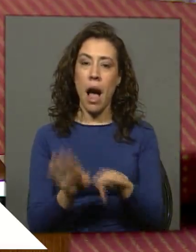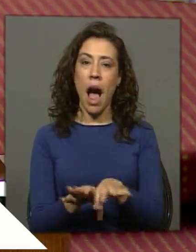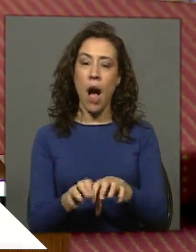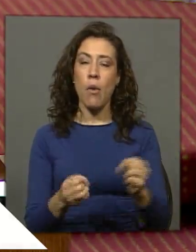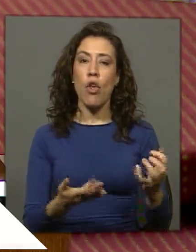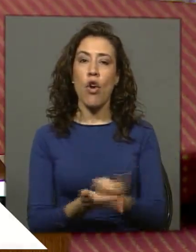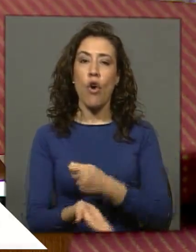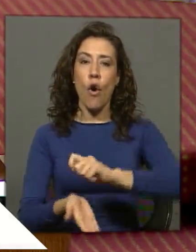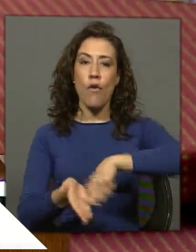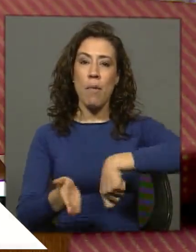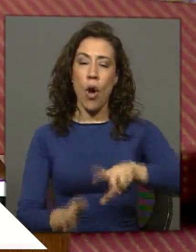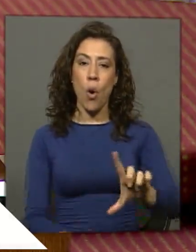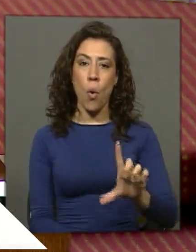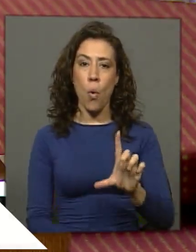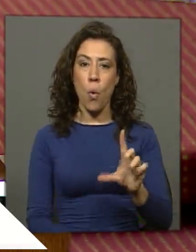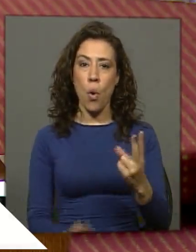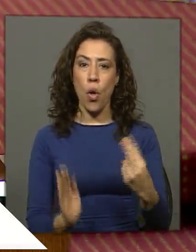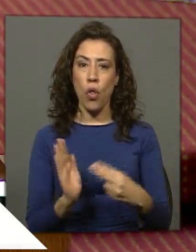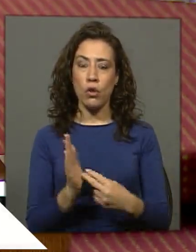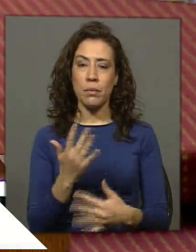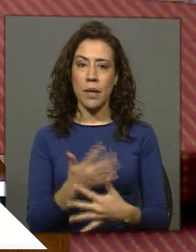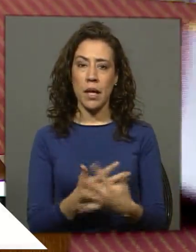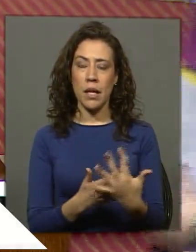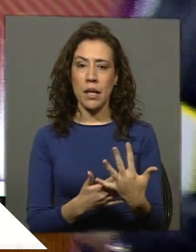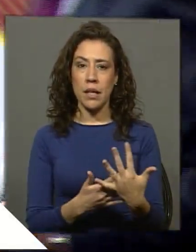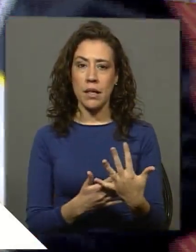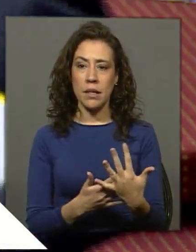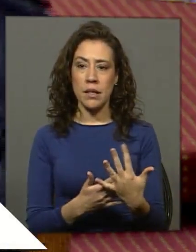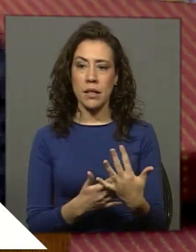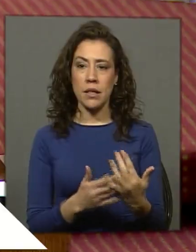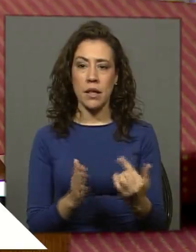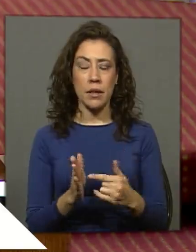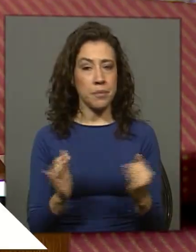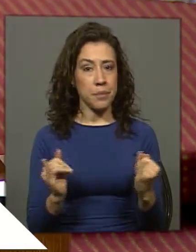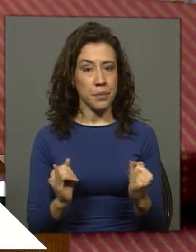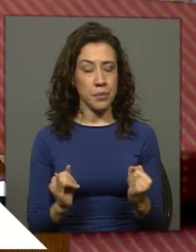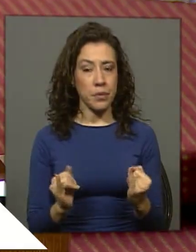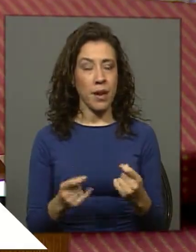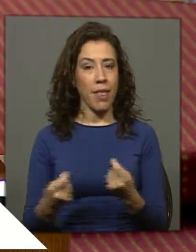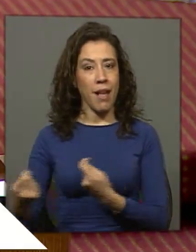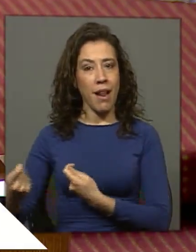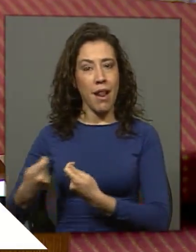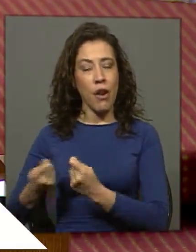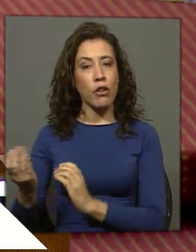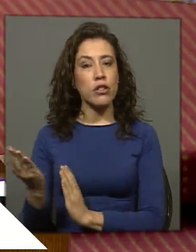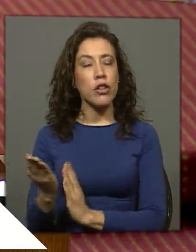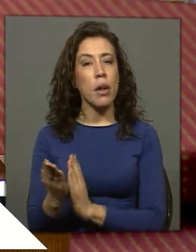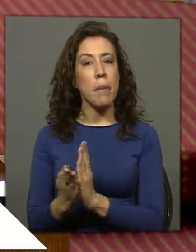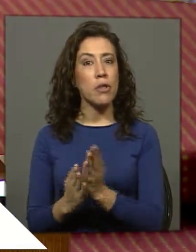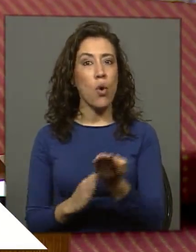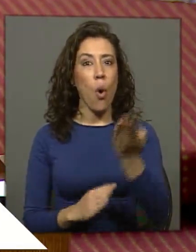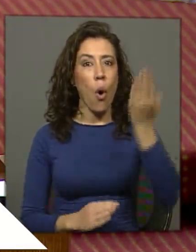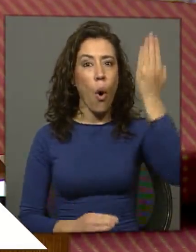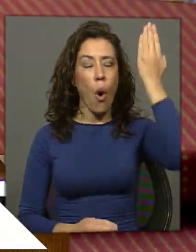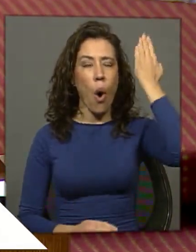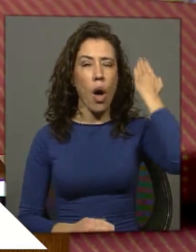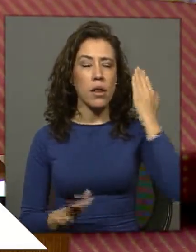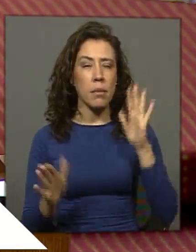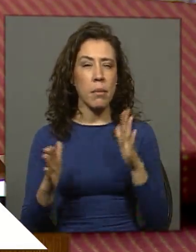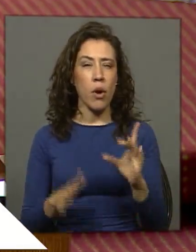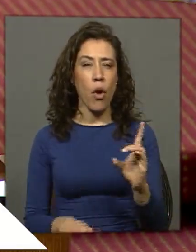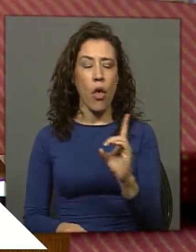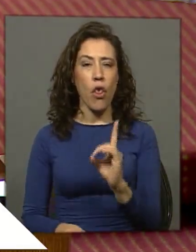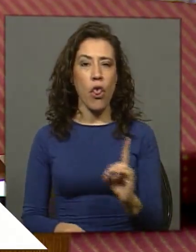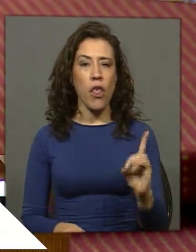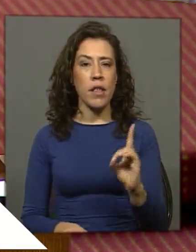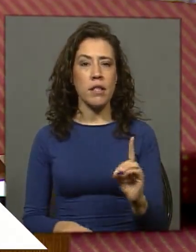se logró firmar en julio del año 2015, este proceso de negociación se inició mucho antes por allá por diciembre